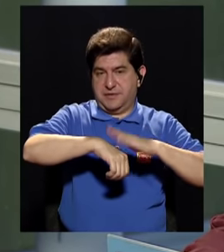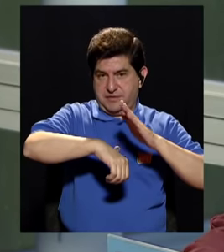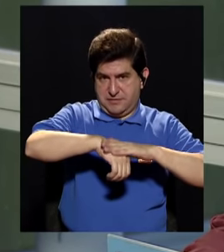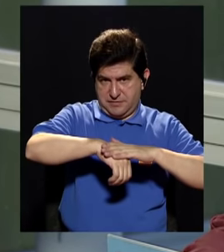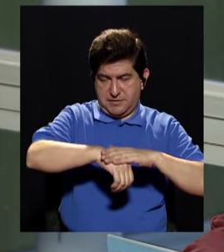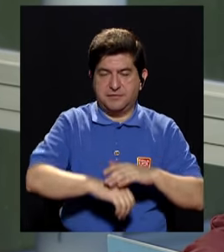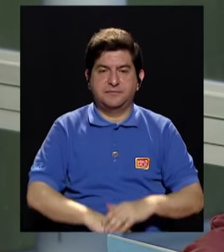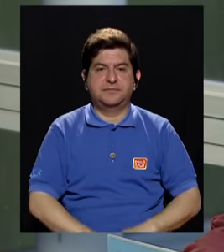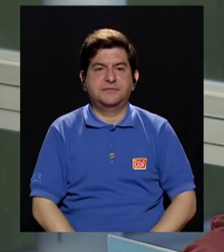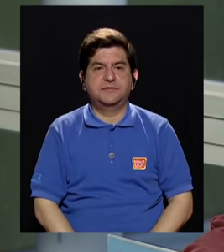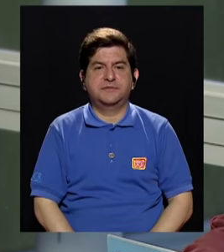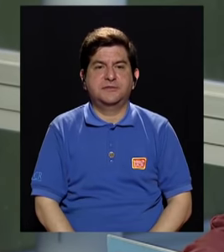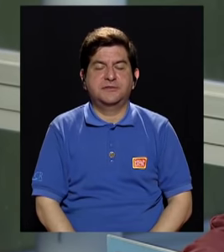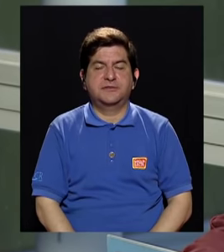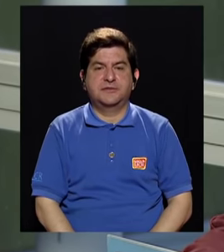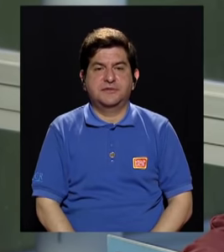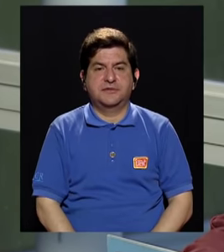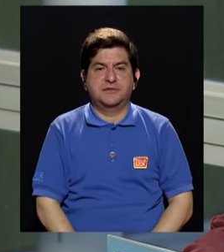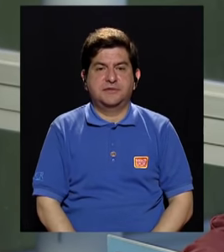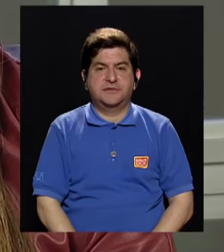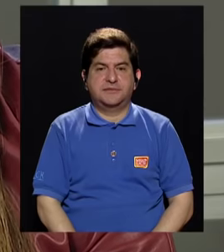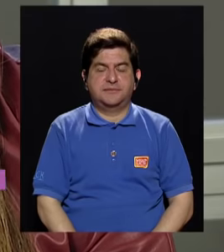consentimiento el